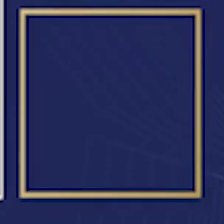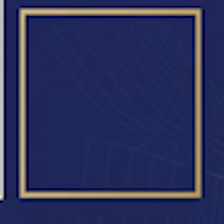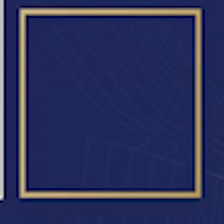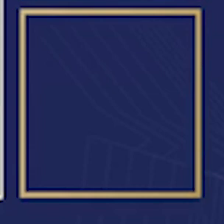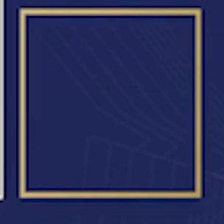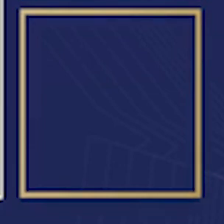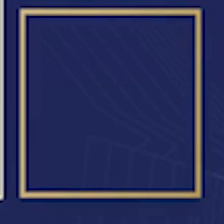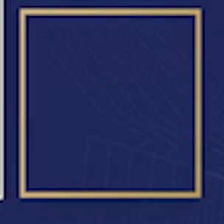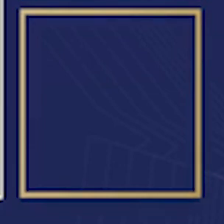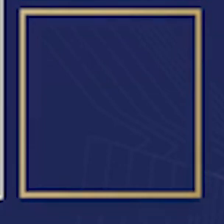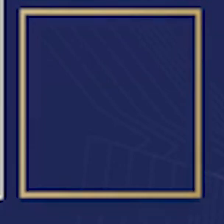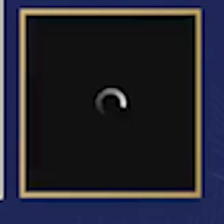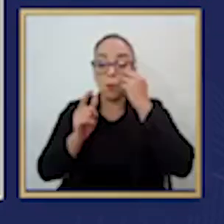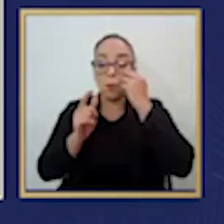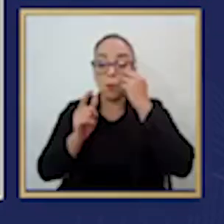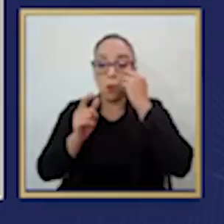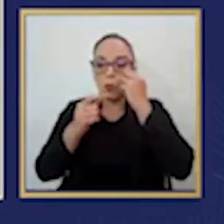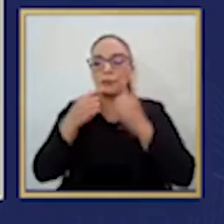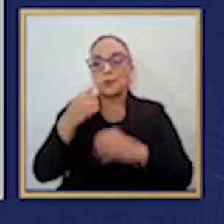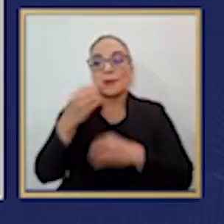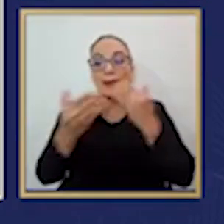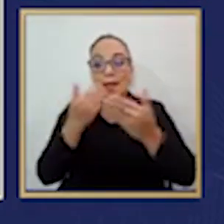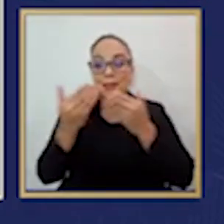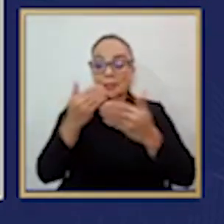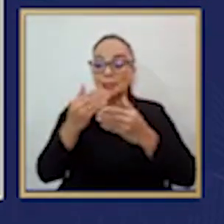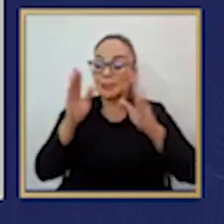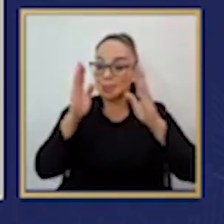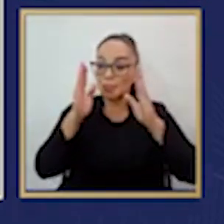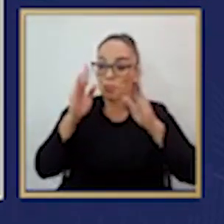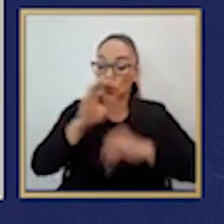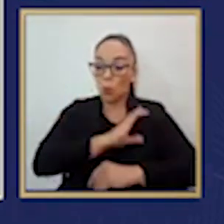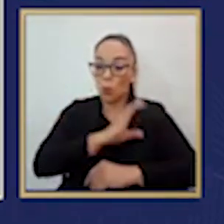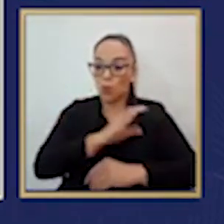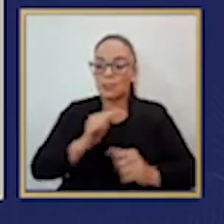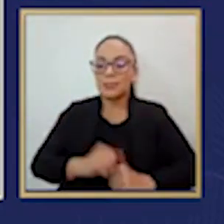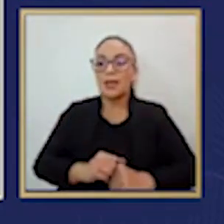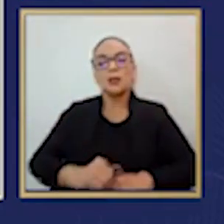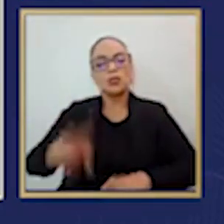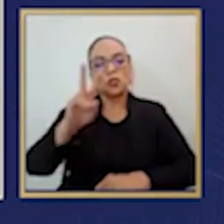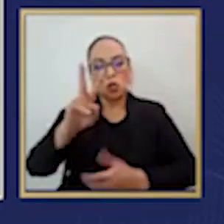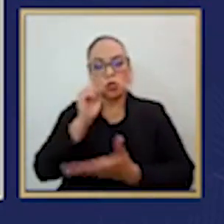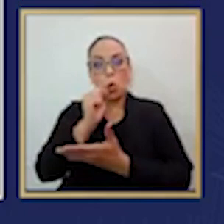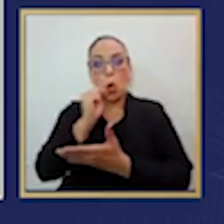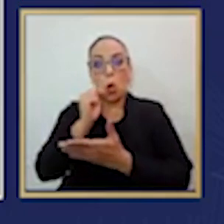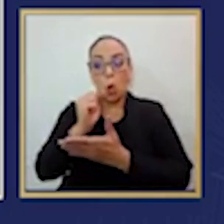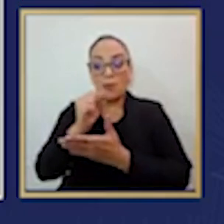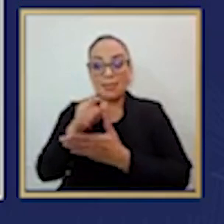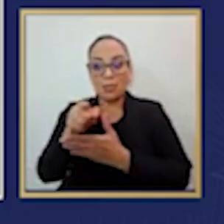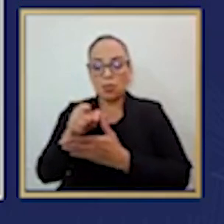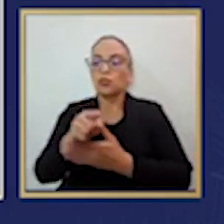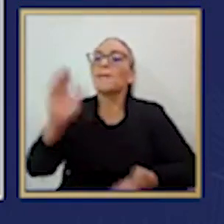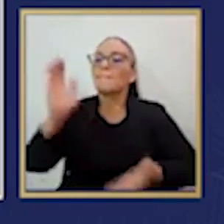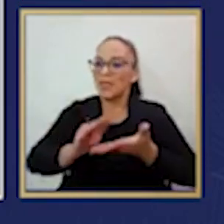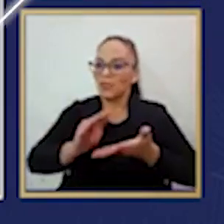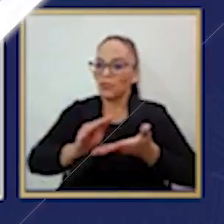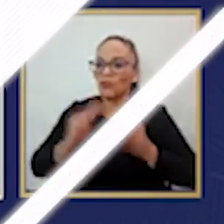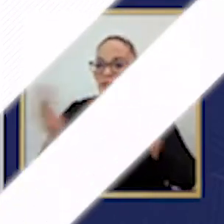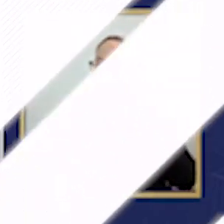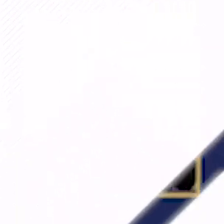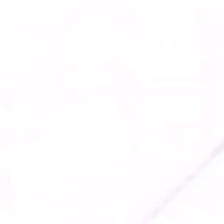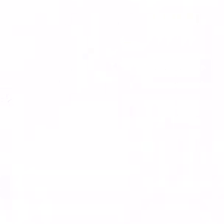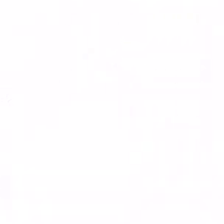registra, incluso gracias a esta intervención policial, dos homicidios menos en comparación con el 2023.